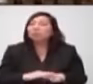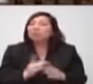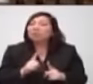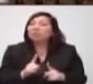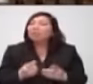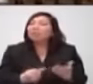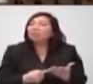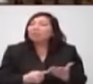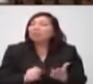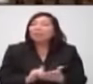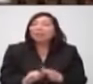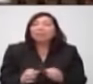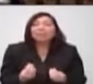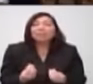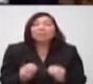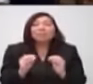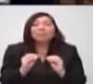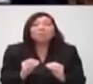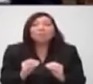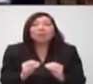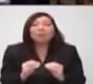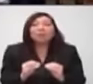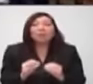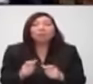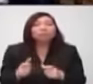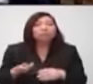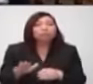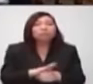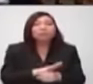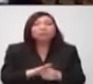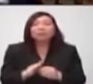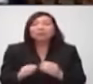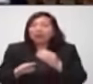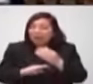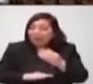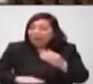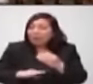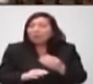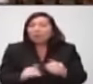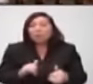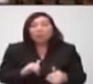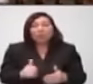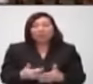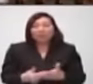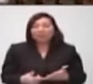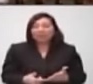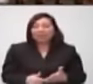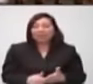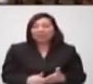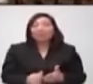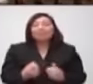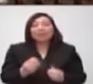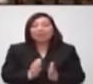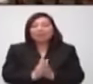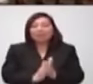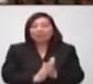coincidencias técnicas que hay que hacer porque hay que poner la superficie y el subsuelo que coincidan de manera tal que esto vaya en